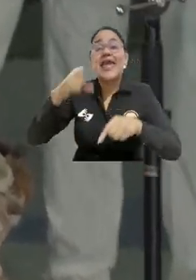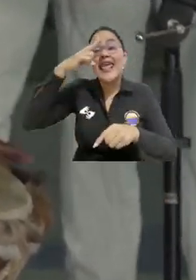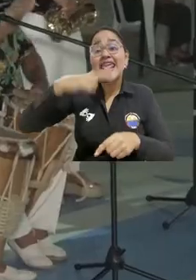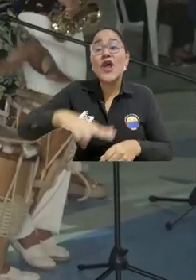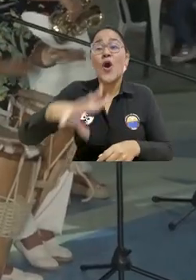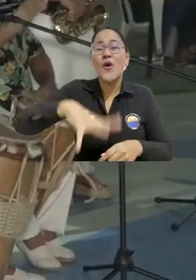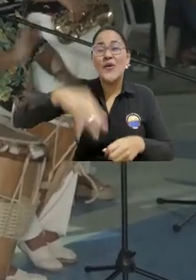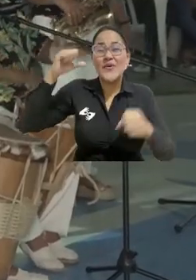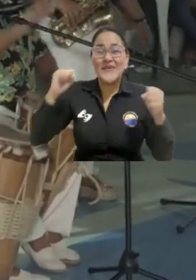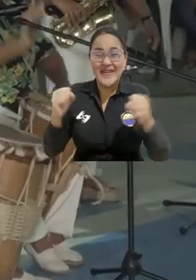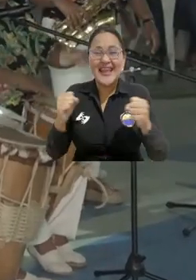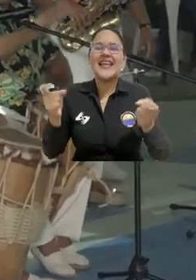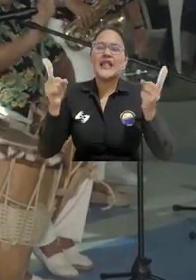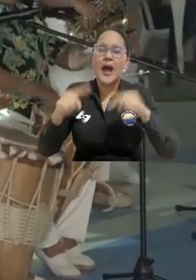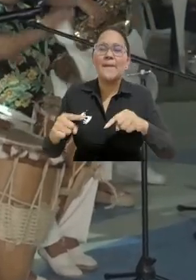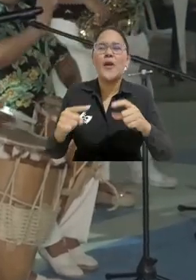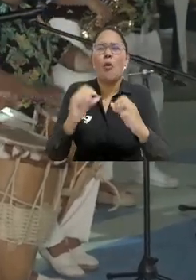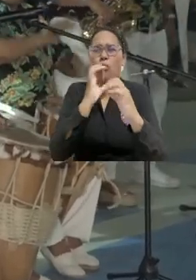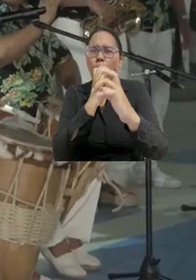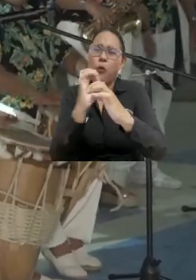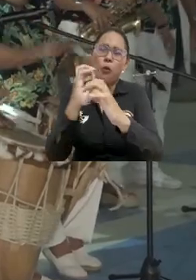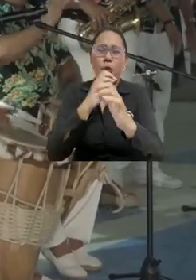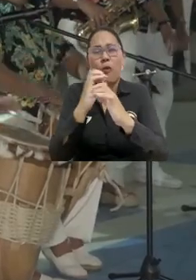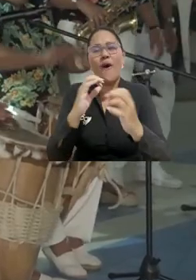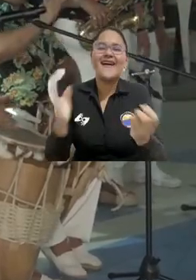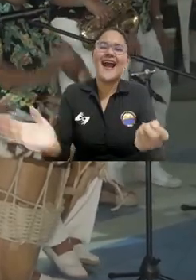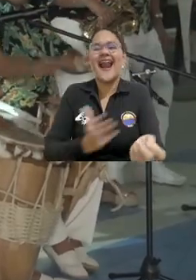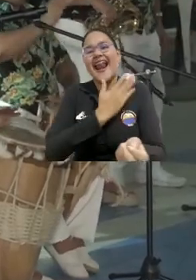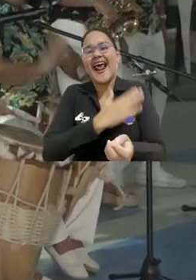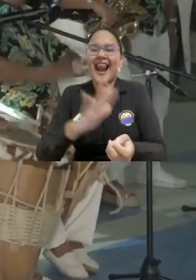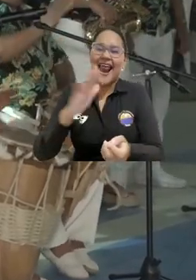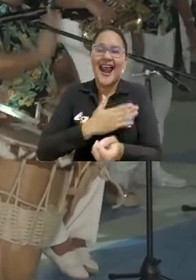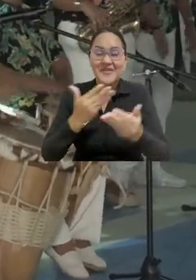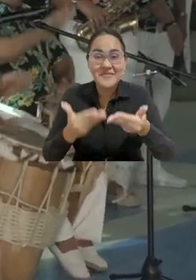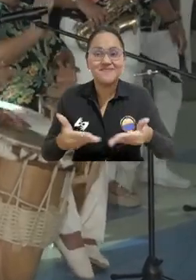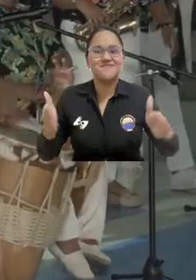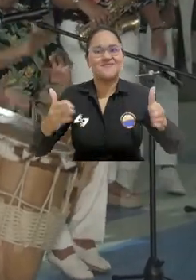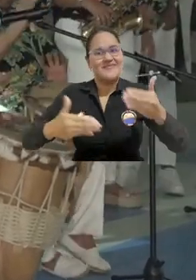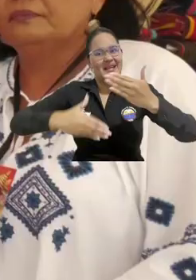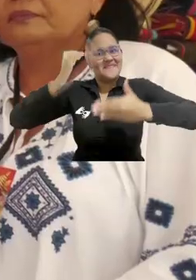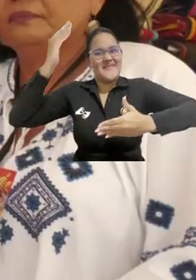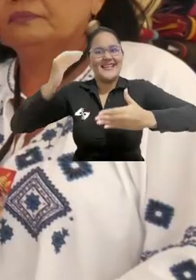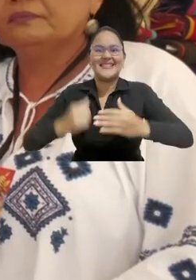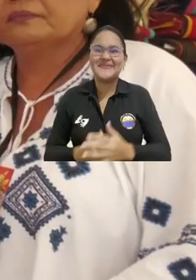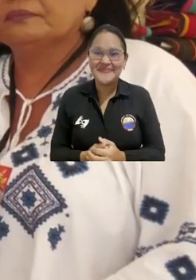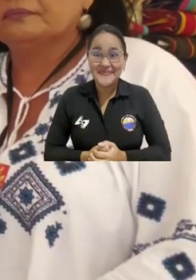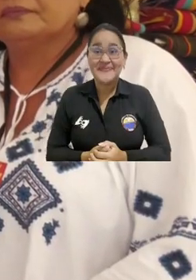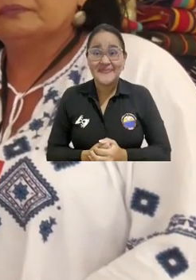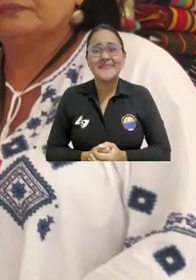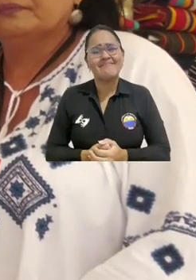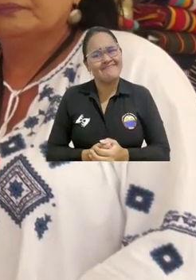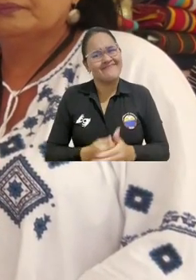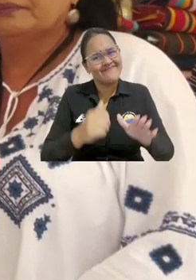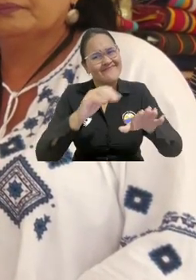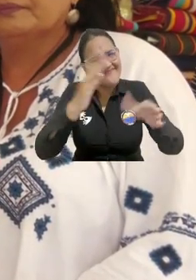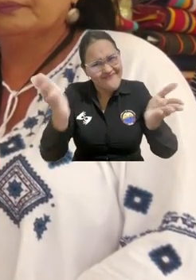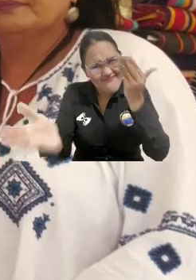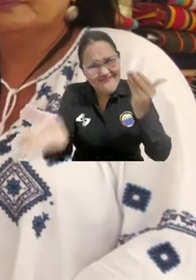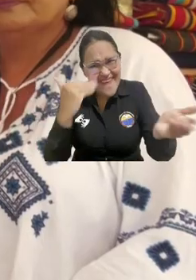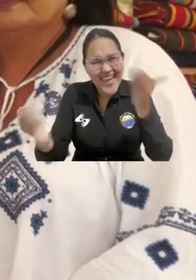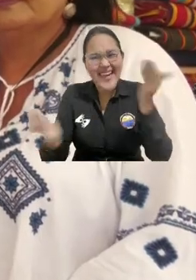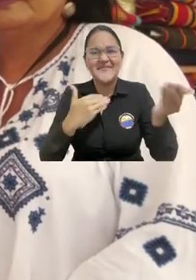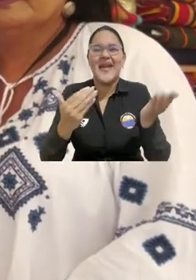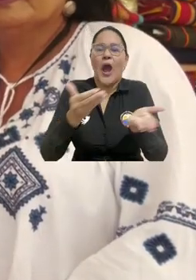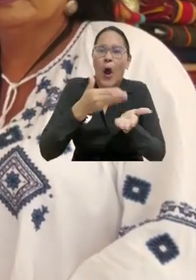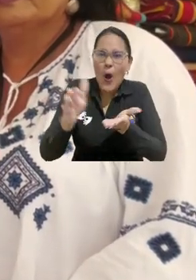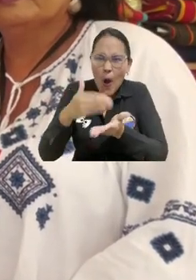Hijos de la Sierra y el grupo de vientos de la Alma Mater, que alegraron el acto de apertura. Nuestra invitación es a que vengan a comprar,